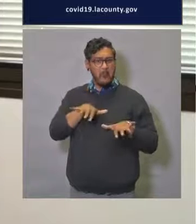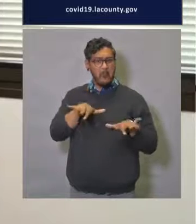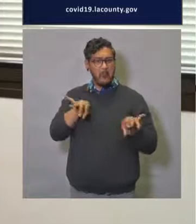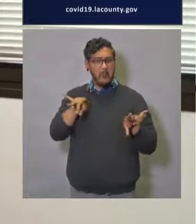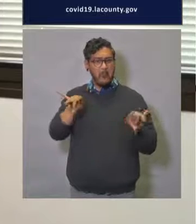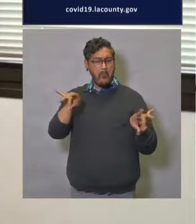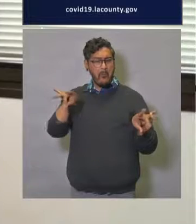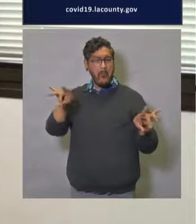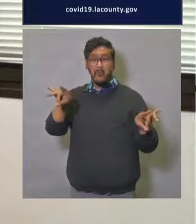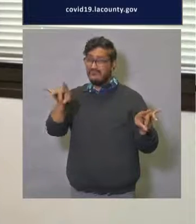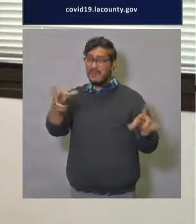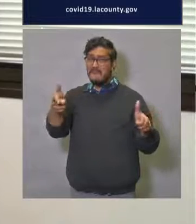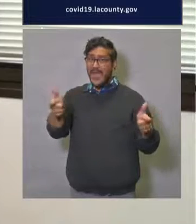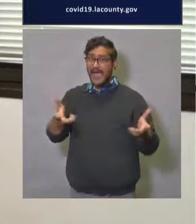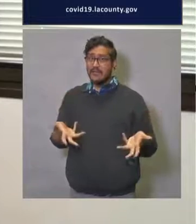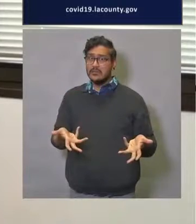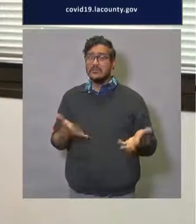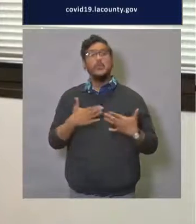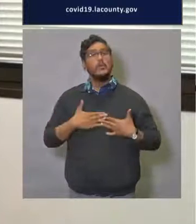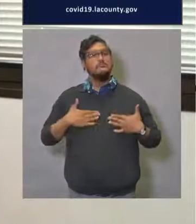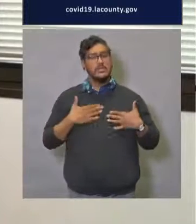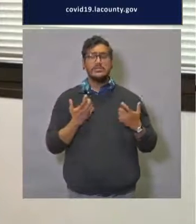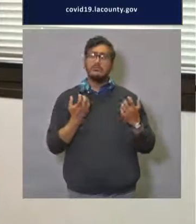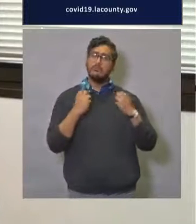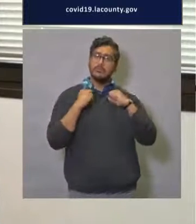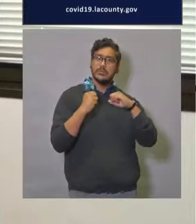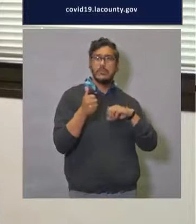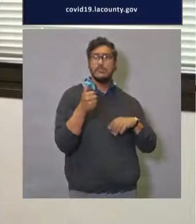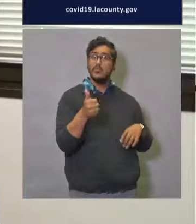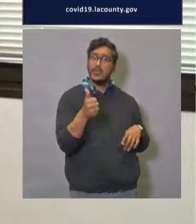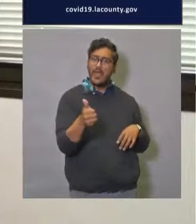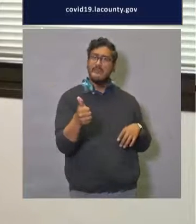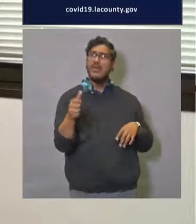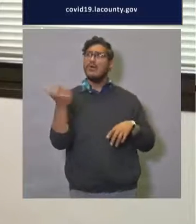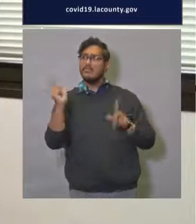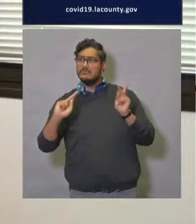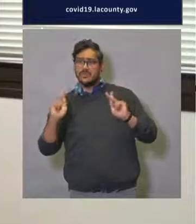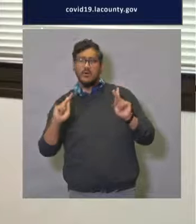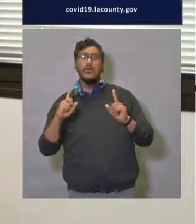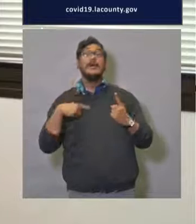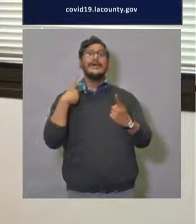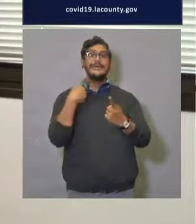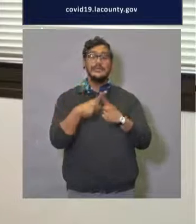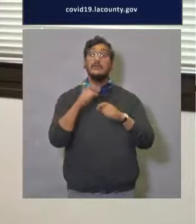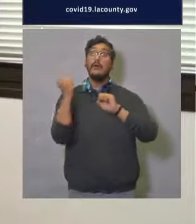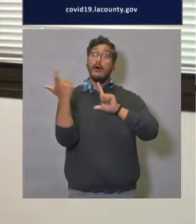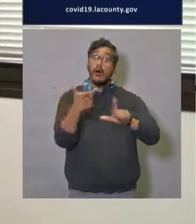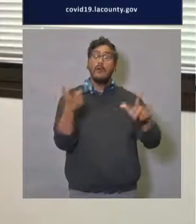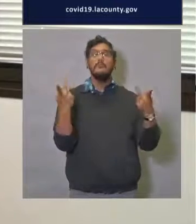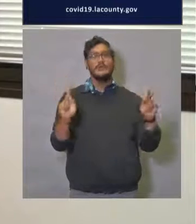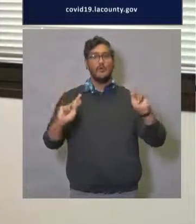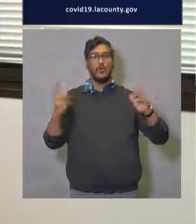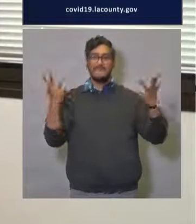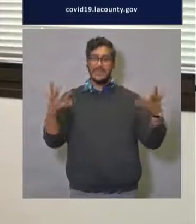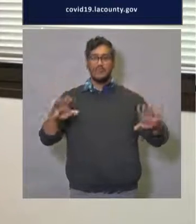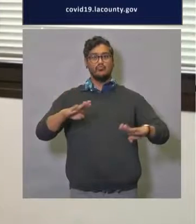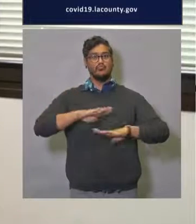las medidas que pueda para proteger a los demás hasta que toda nuestra población pueda vacunarse por